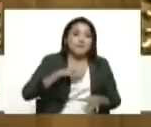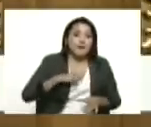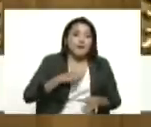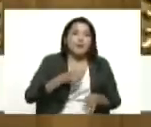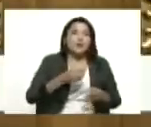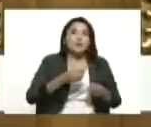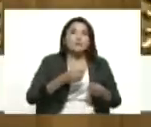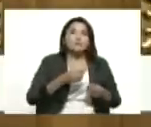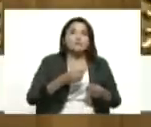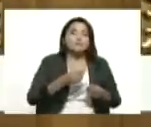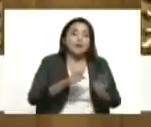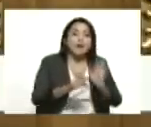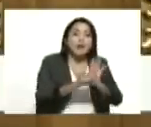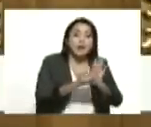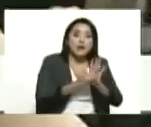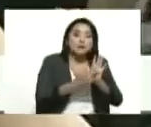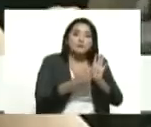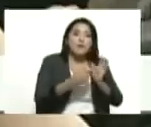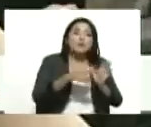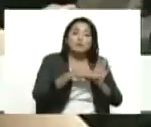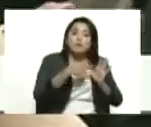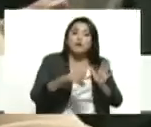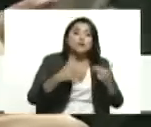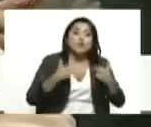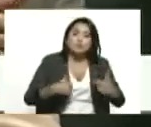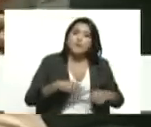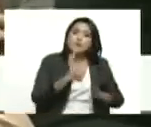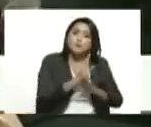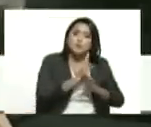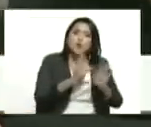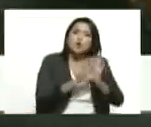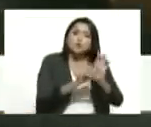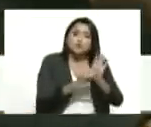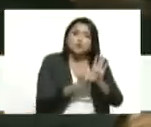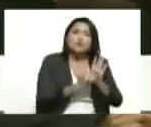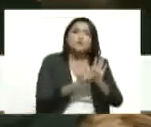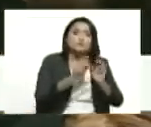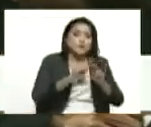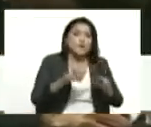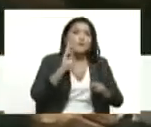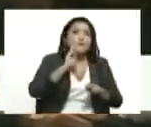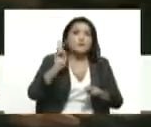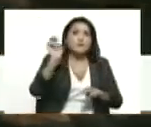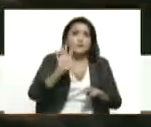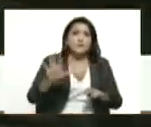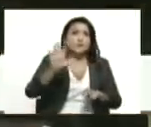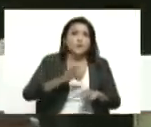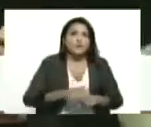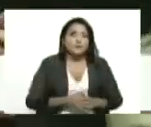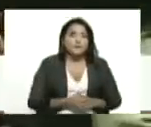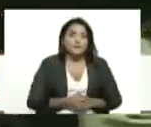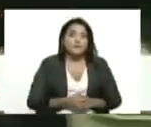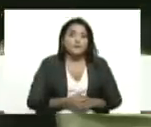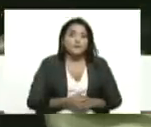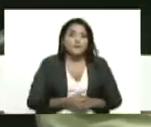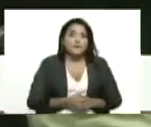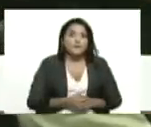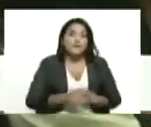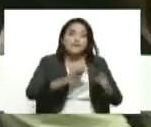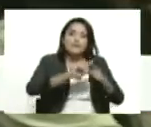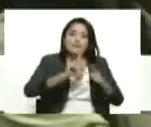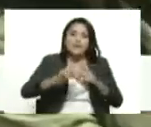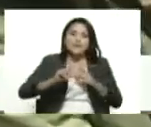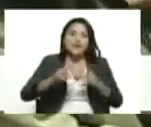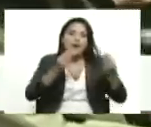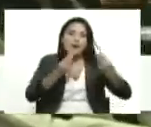se encuentra reconocida como derecho humano protegido por la Constitución de la República Bolivariana de Venezuela y diversos tratados